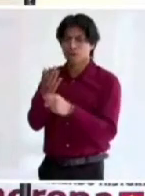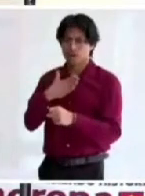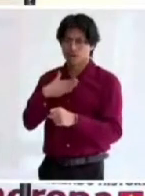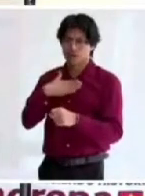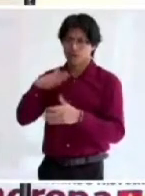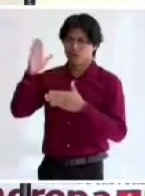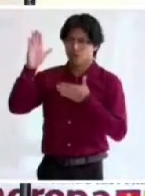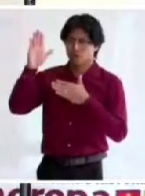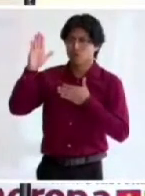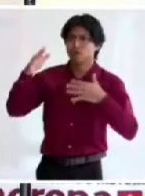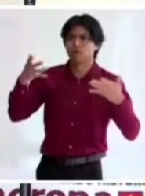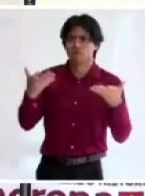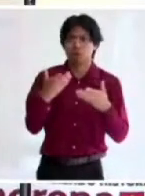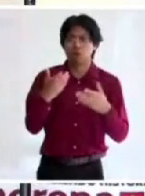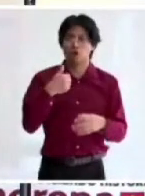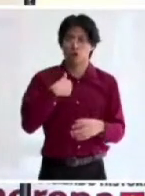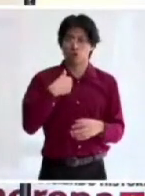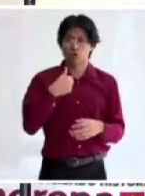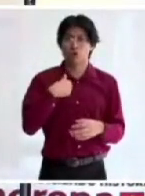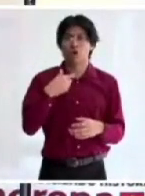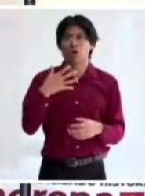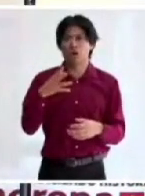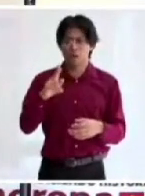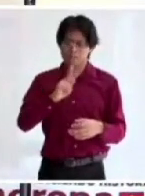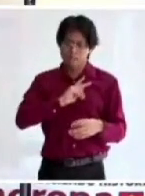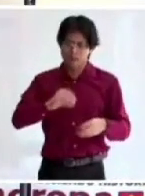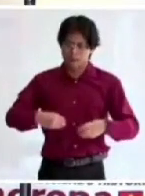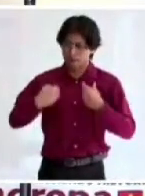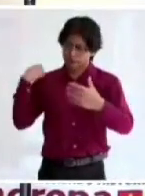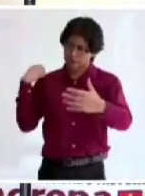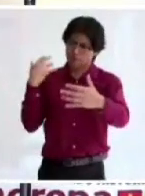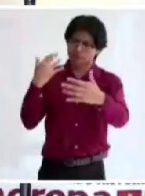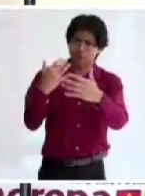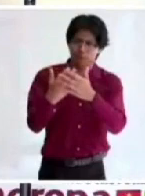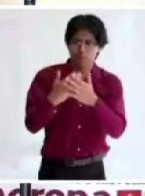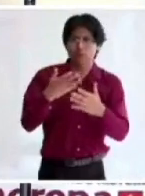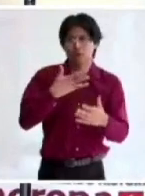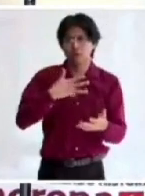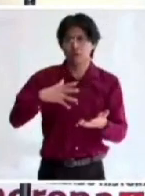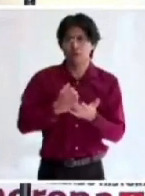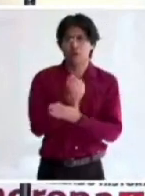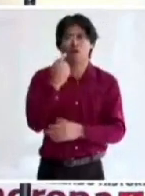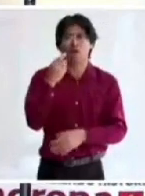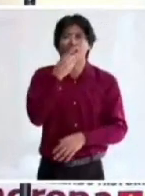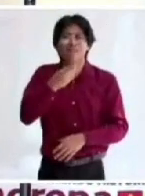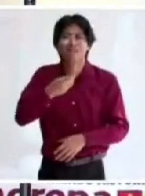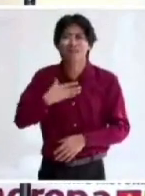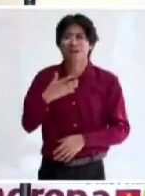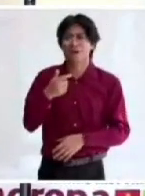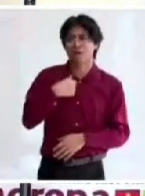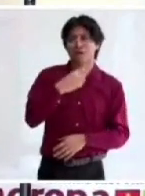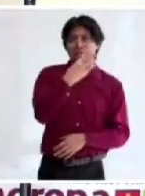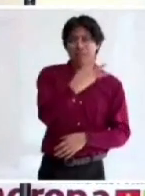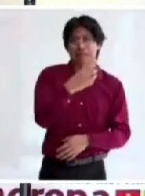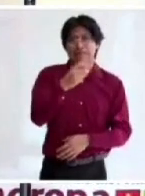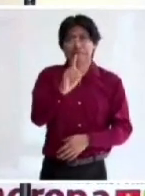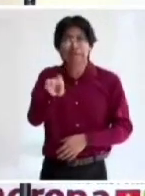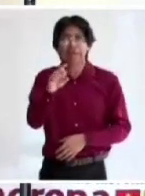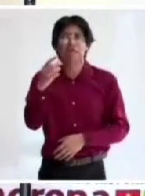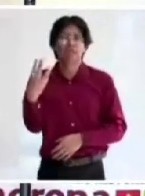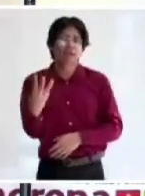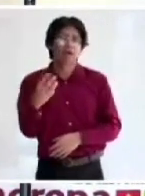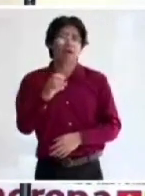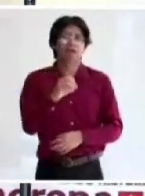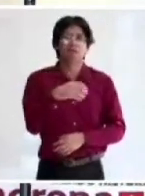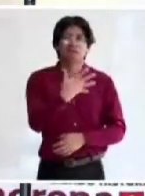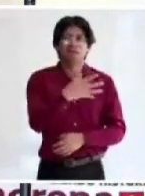tengo lo que me he ganado a lo largo de mi vida Por eso cuando el cuando me dijeron que si mi tres de TR mi C de c mi 10 de 10